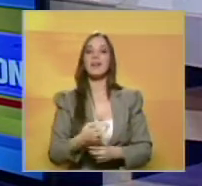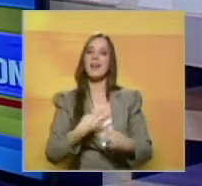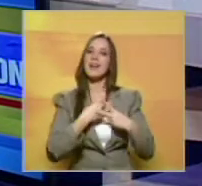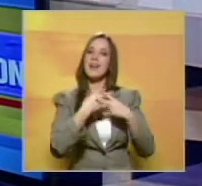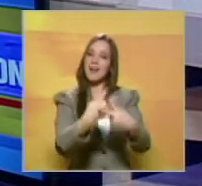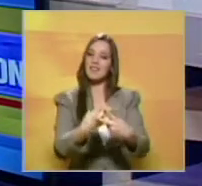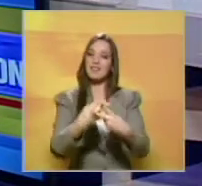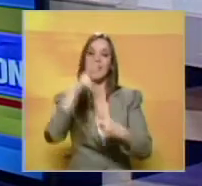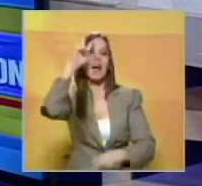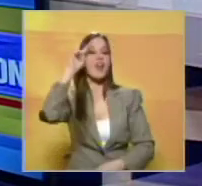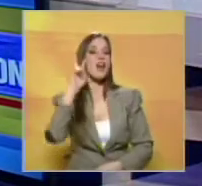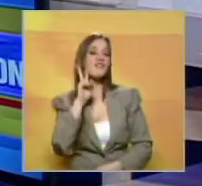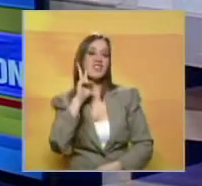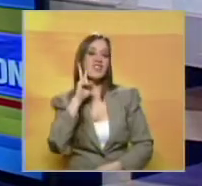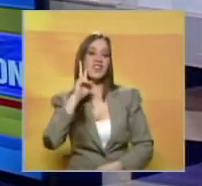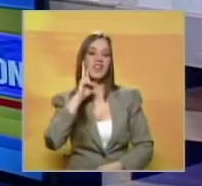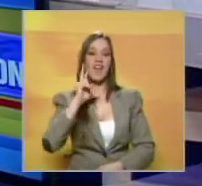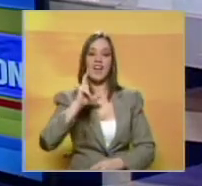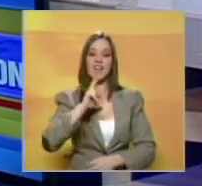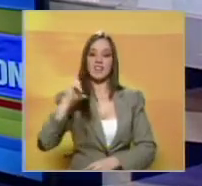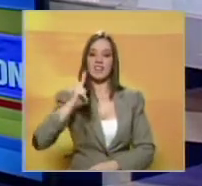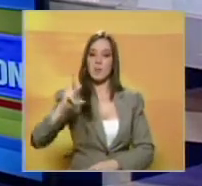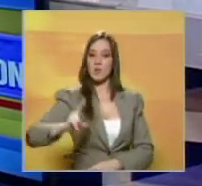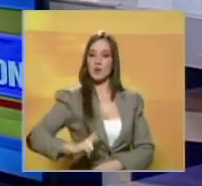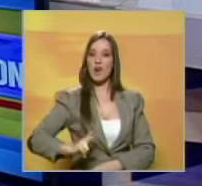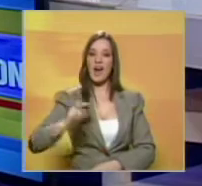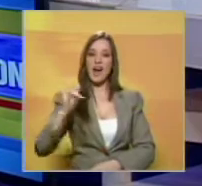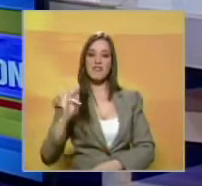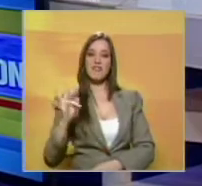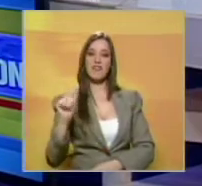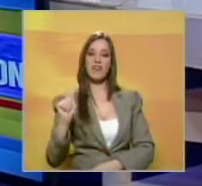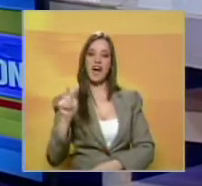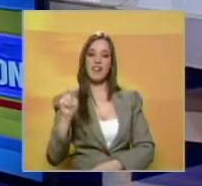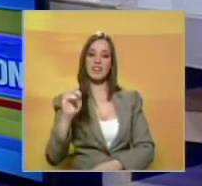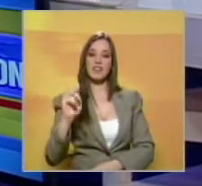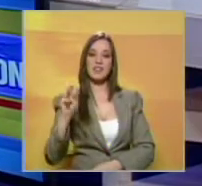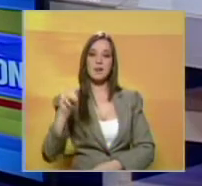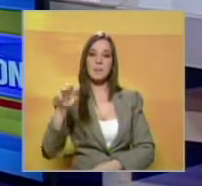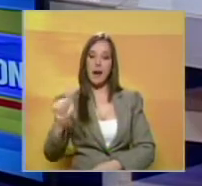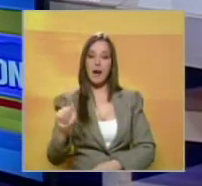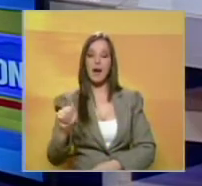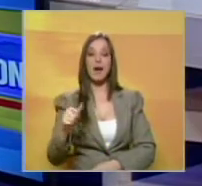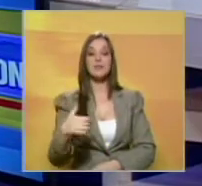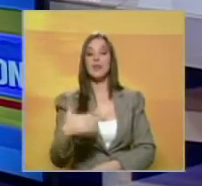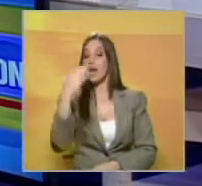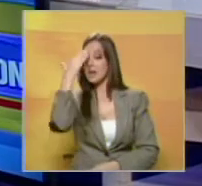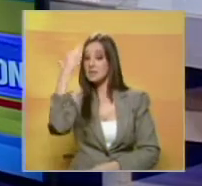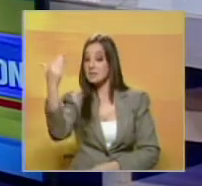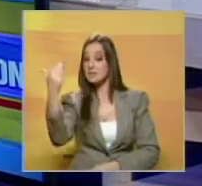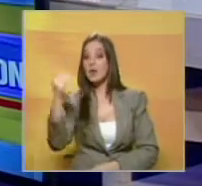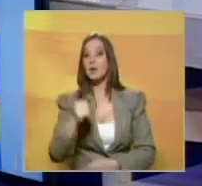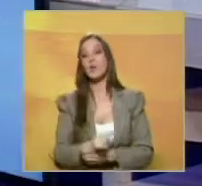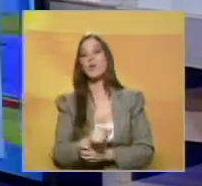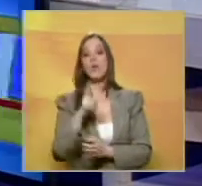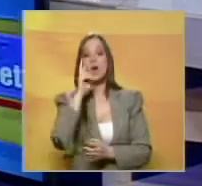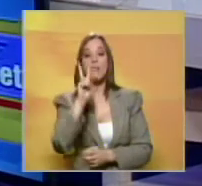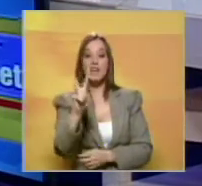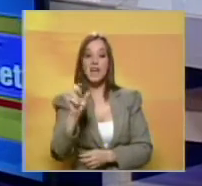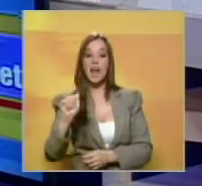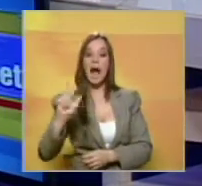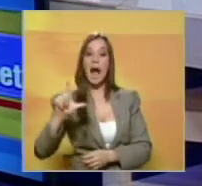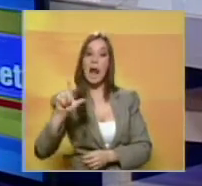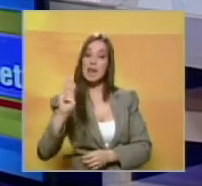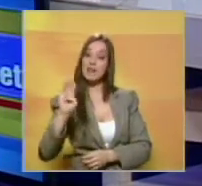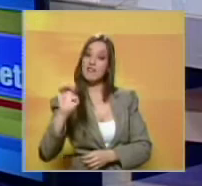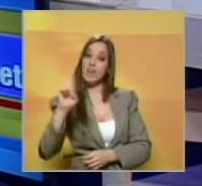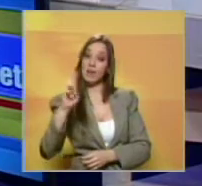de la Virgen de Fátima. Así es, una virgen muy querida por los venezolanos, y también el saludo de aquí nos emocionó ver al gran Alberto Hermoso. Alberto Hermoso y